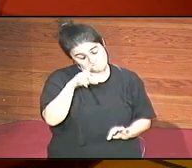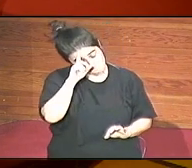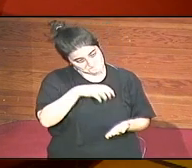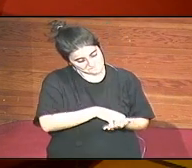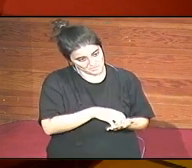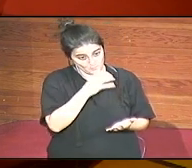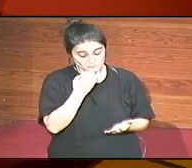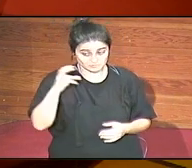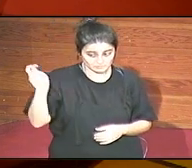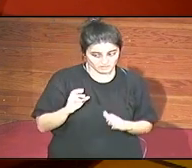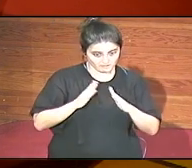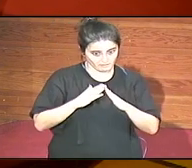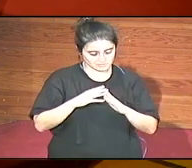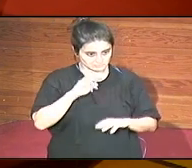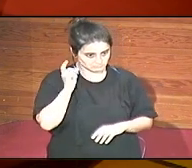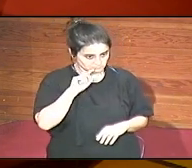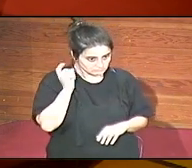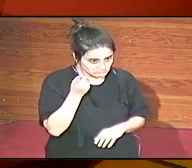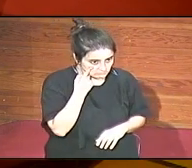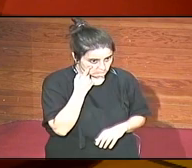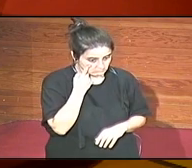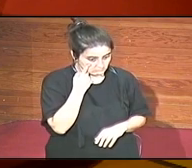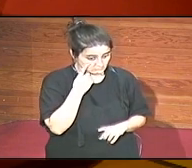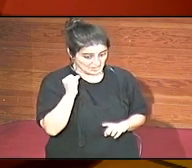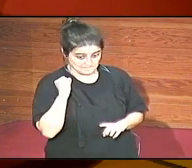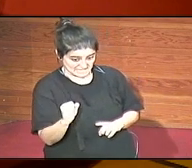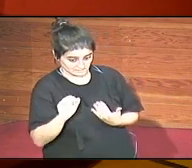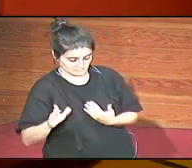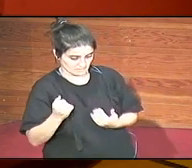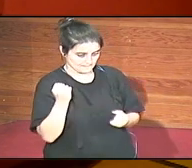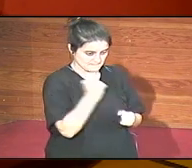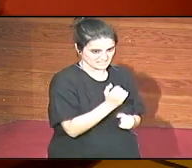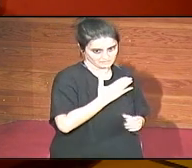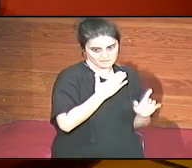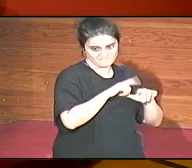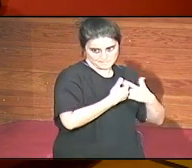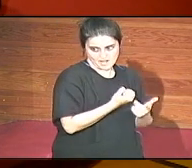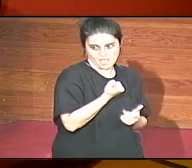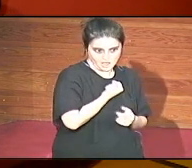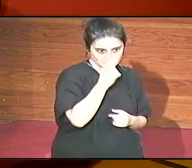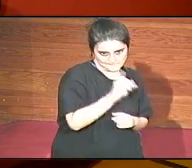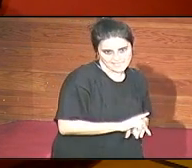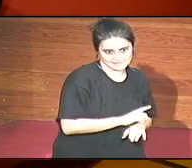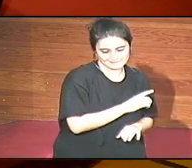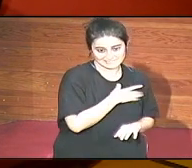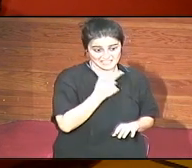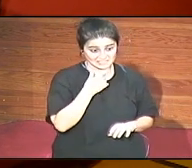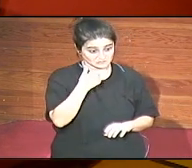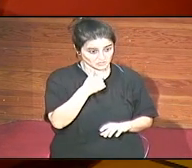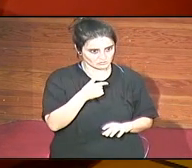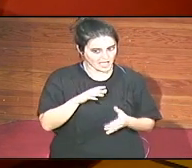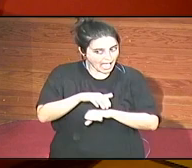casa y lo encuentren significa que no solo que lo matan a él sí que no te matan a ti ya tu familia este tipo se arriesgó a ayudar a su amigo